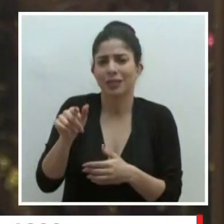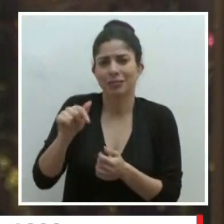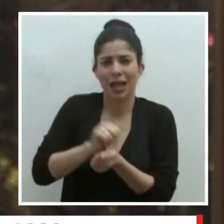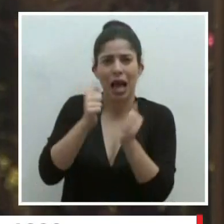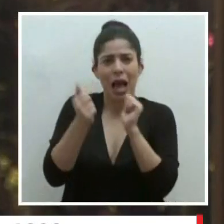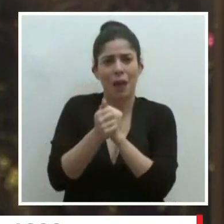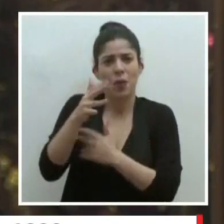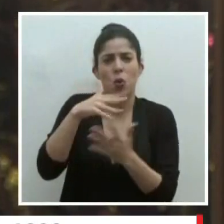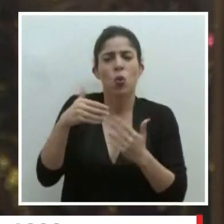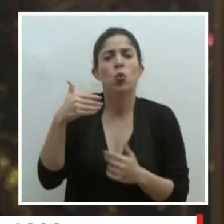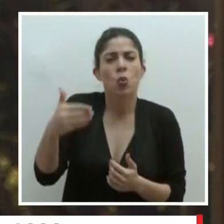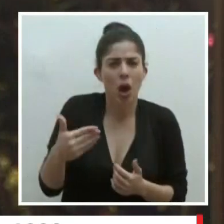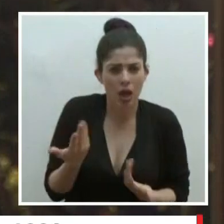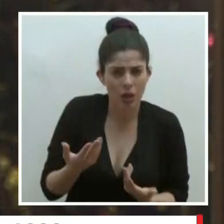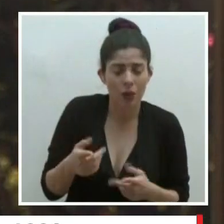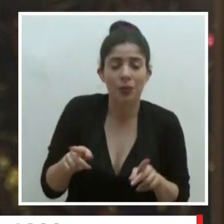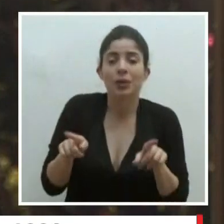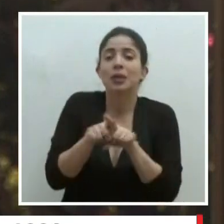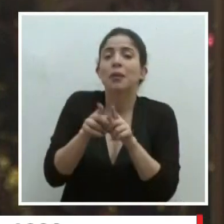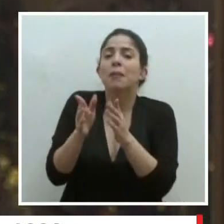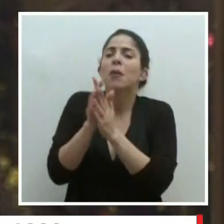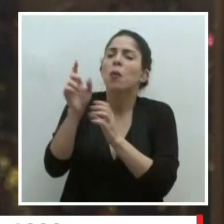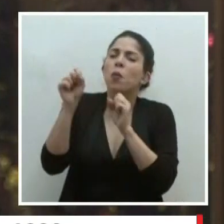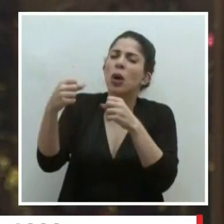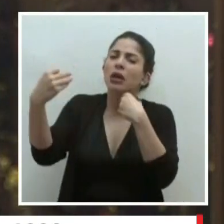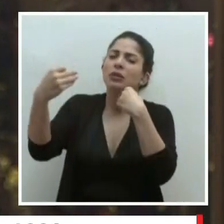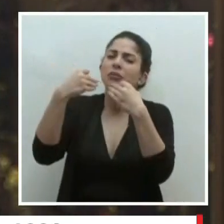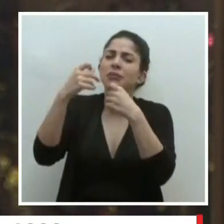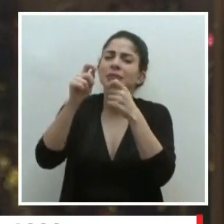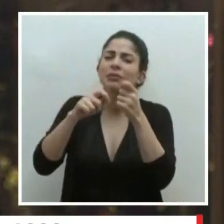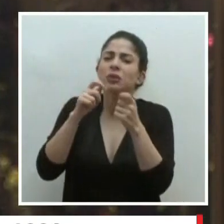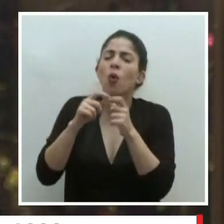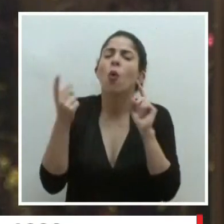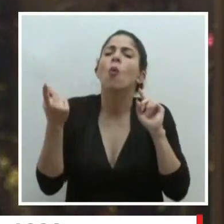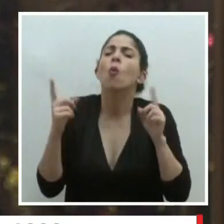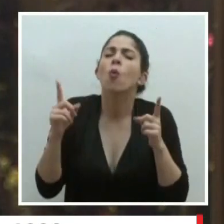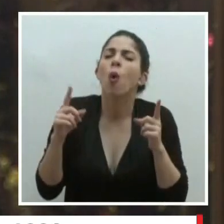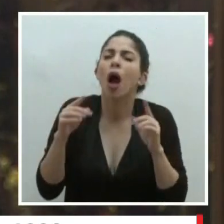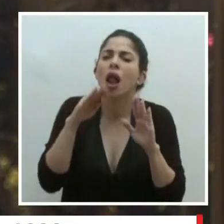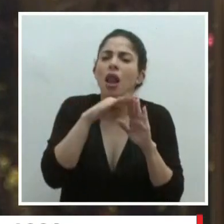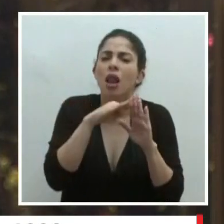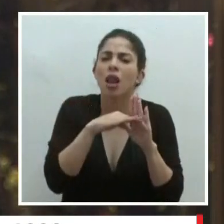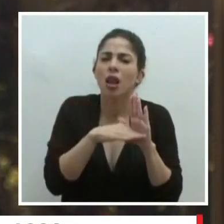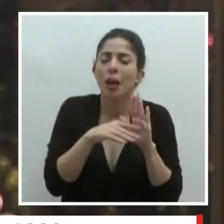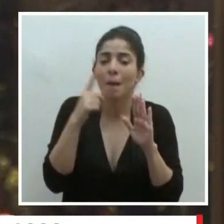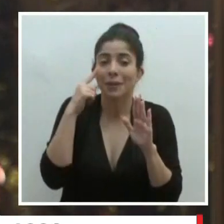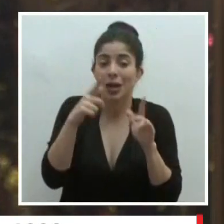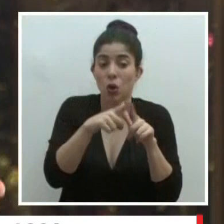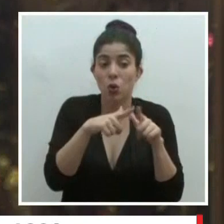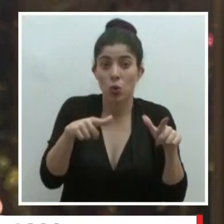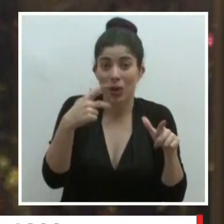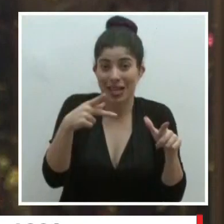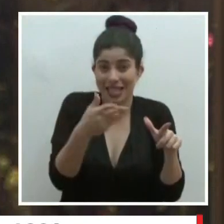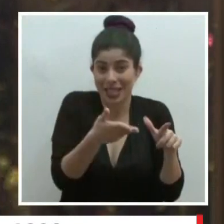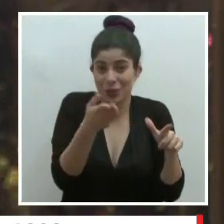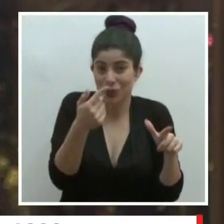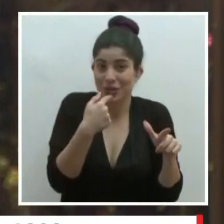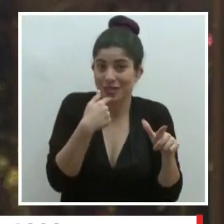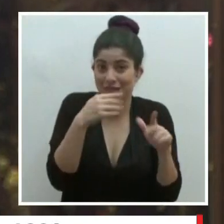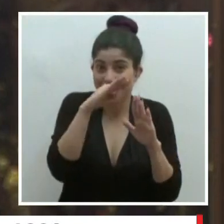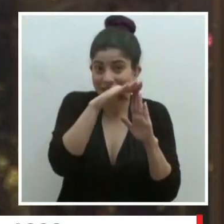de la dinámica. Y les quería pedir si podían puntualizar cuáles son los aspectos para que estos lugares de riesgo que ustedes han